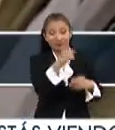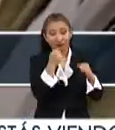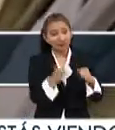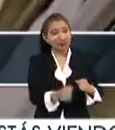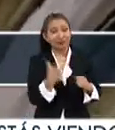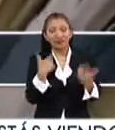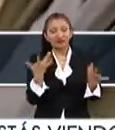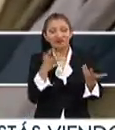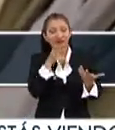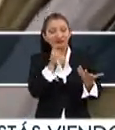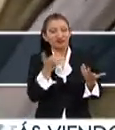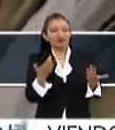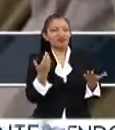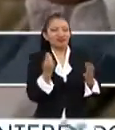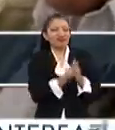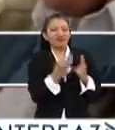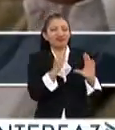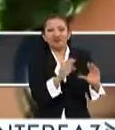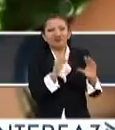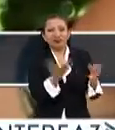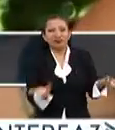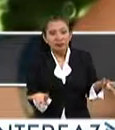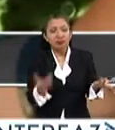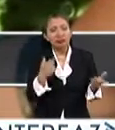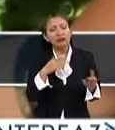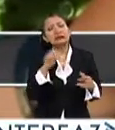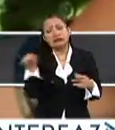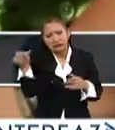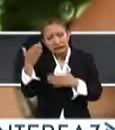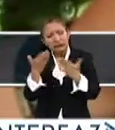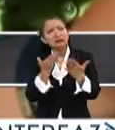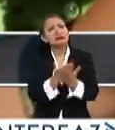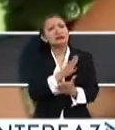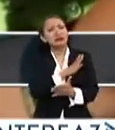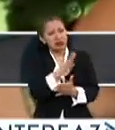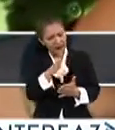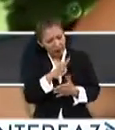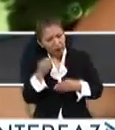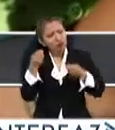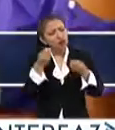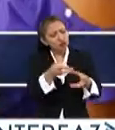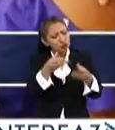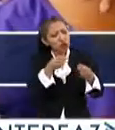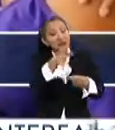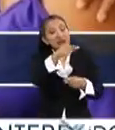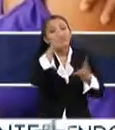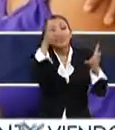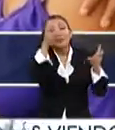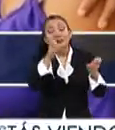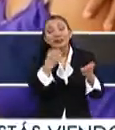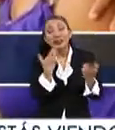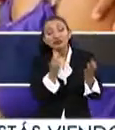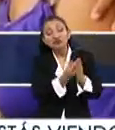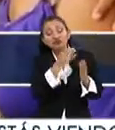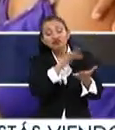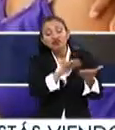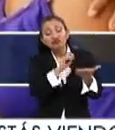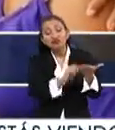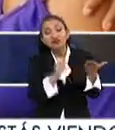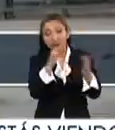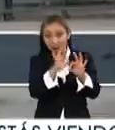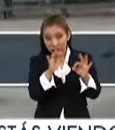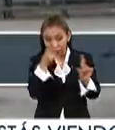seguramente no están en condiciones de ser alfabetizadas. Correcto. A pesar de que el servicio tiene que seguir otorgando, el tema de la alfabetización ha dejado de